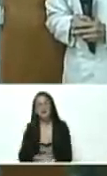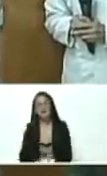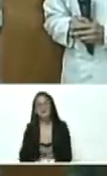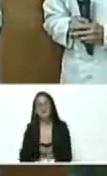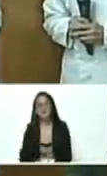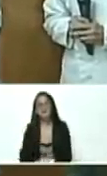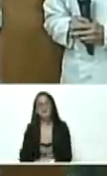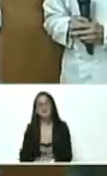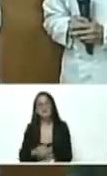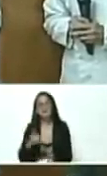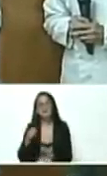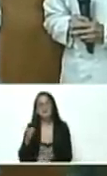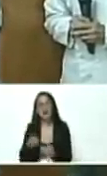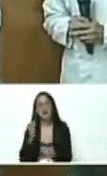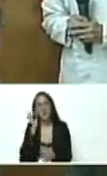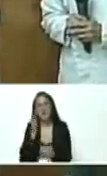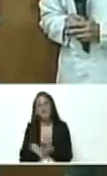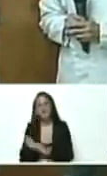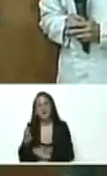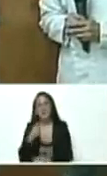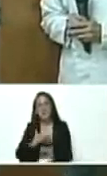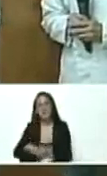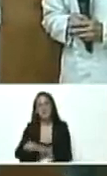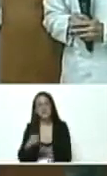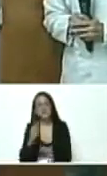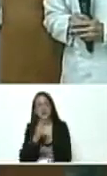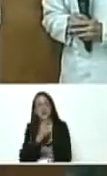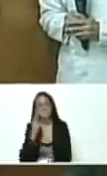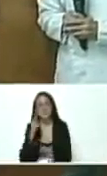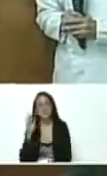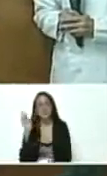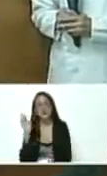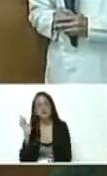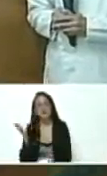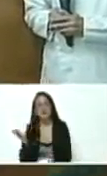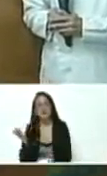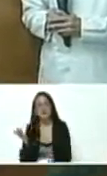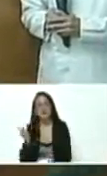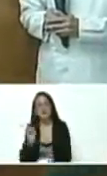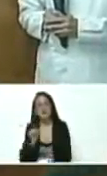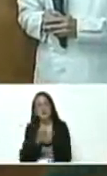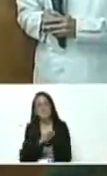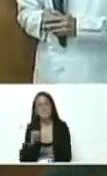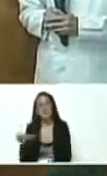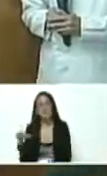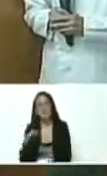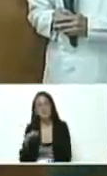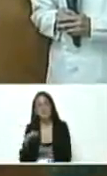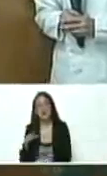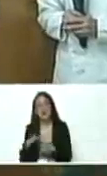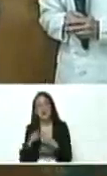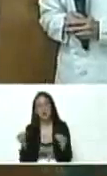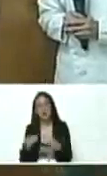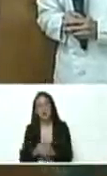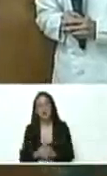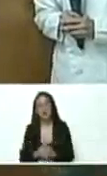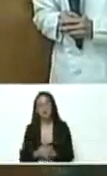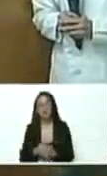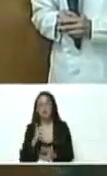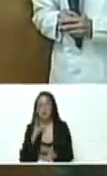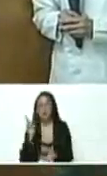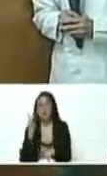lanzado su candidatura María Corina Machado. Y la promesa principal de la oligarquía es privatizar todo. Ella dice que si ella